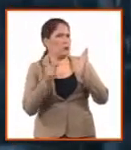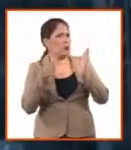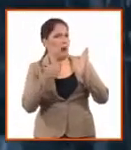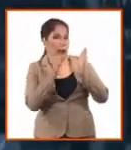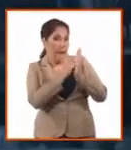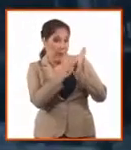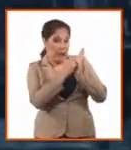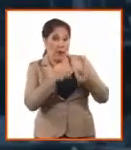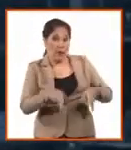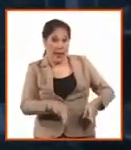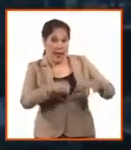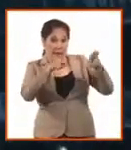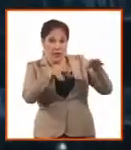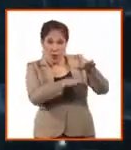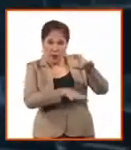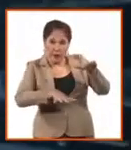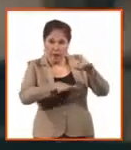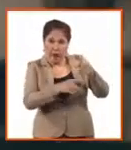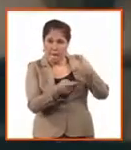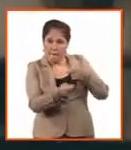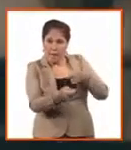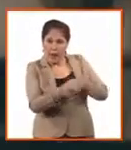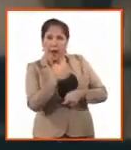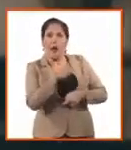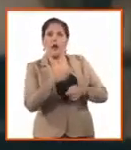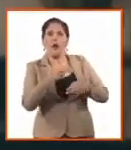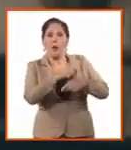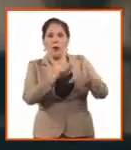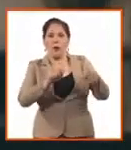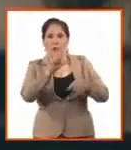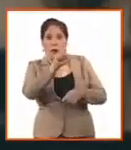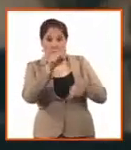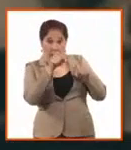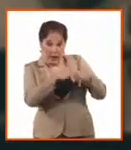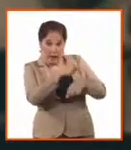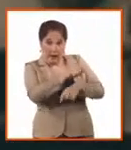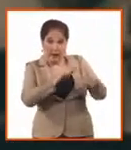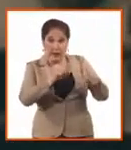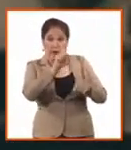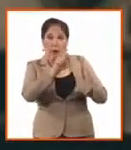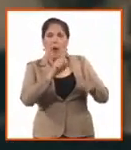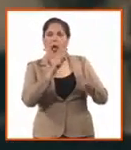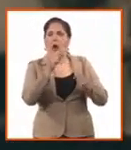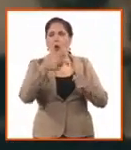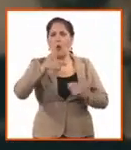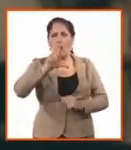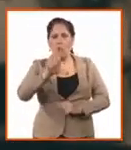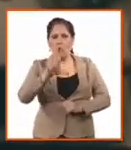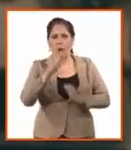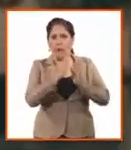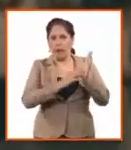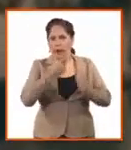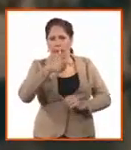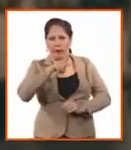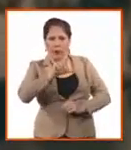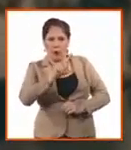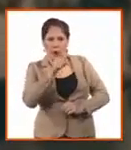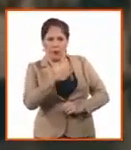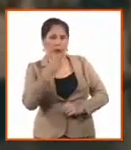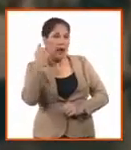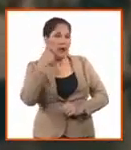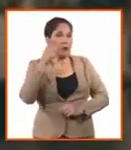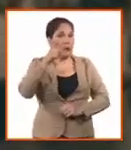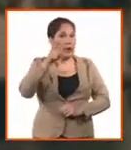Bueno, en ese edificio, debajo o cerquita de él, hay un restaurante. En ese restaurante, en el mes de julio del